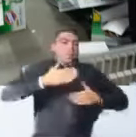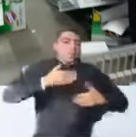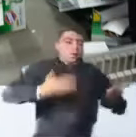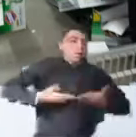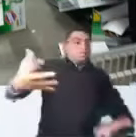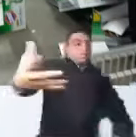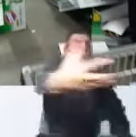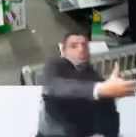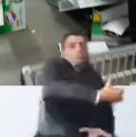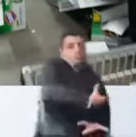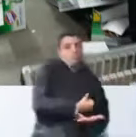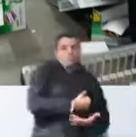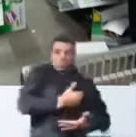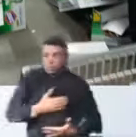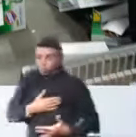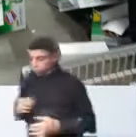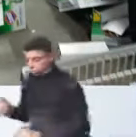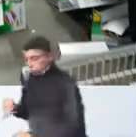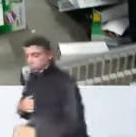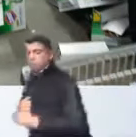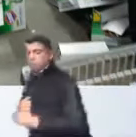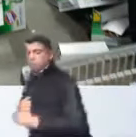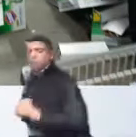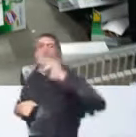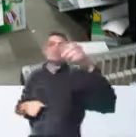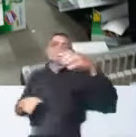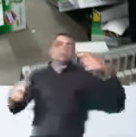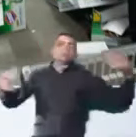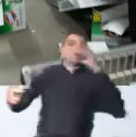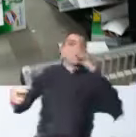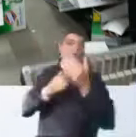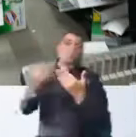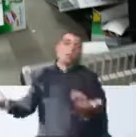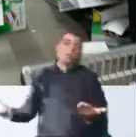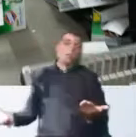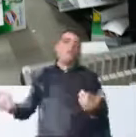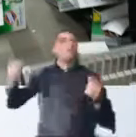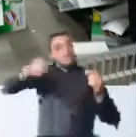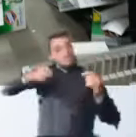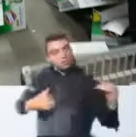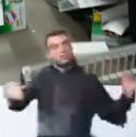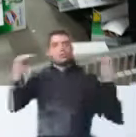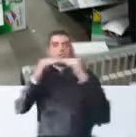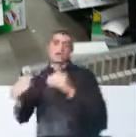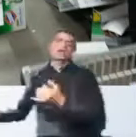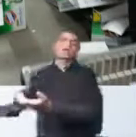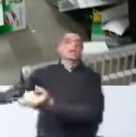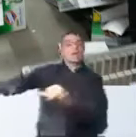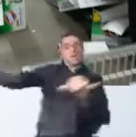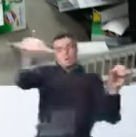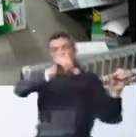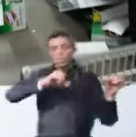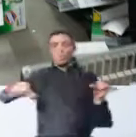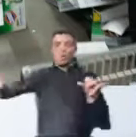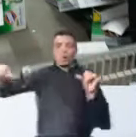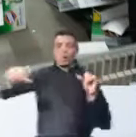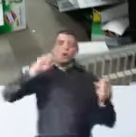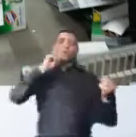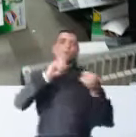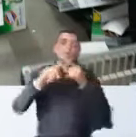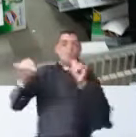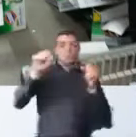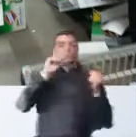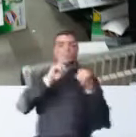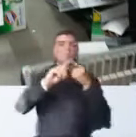para que no se riegue este virus, también necesitamos que el resto de personas también estén protegidas. Entonces, lo primero es lo del tapabocas, no es algo